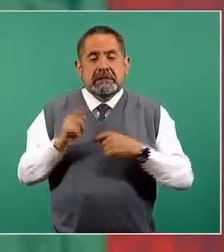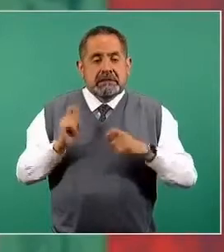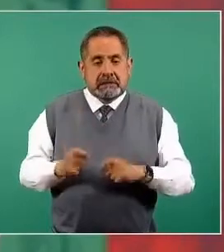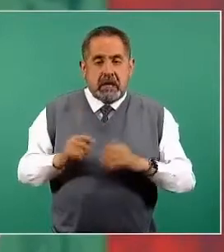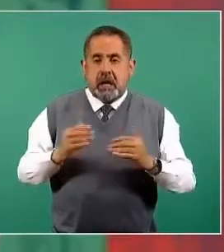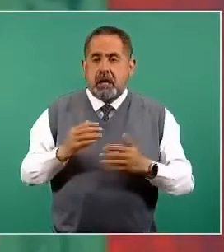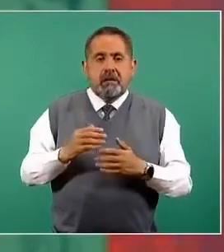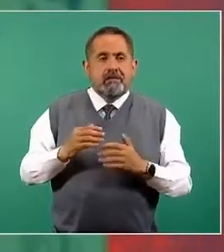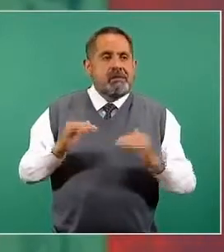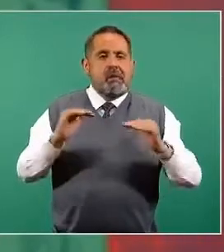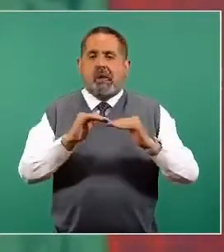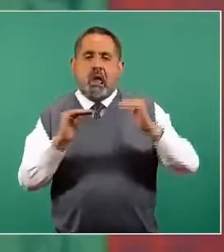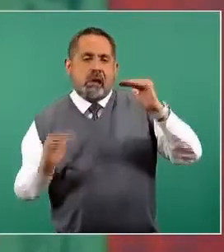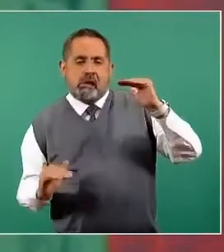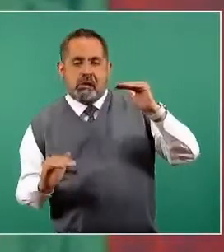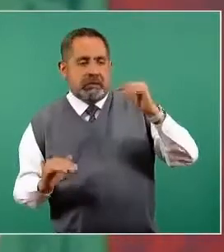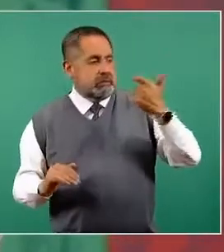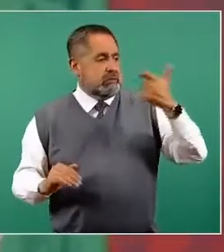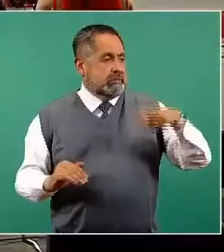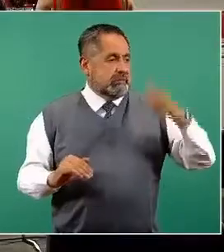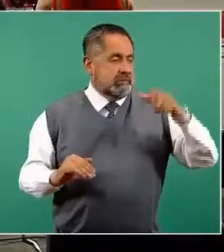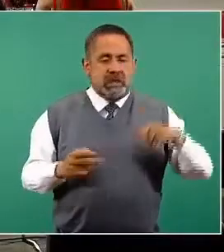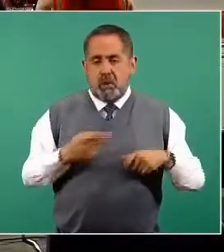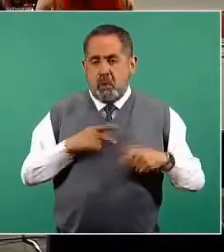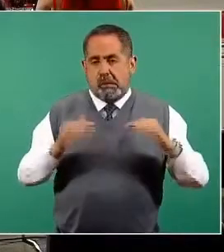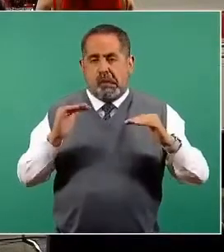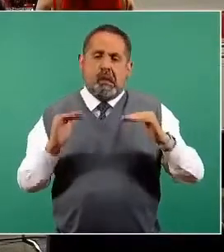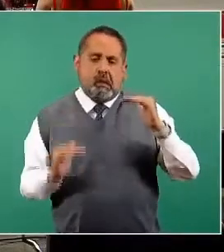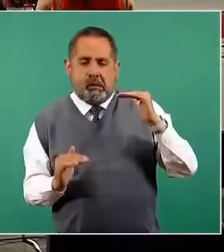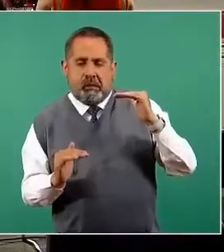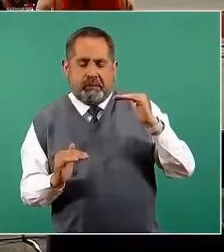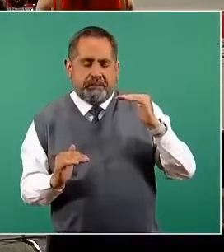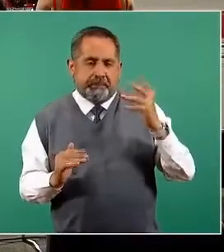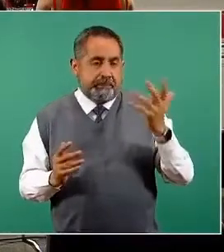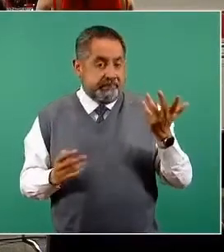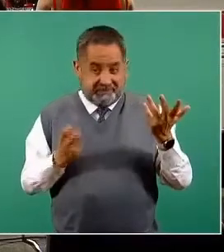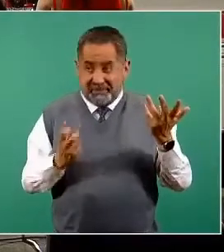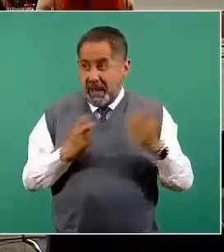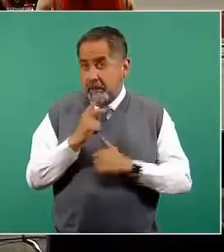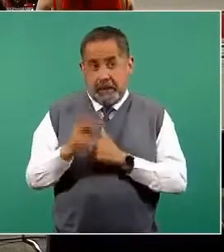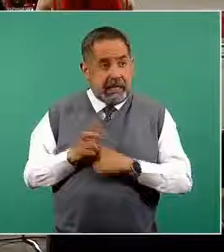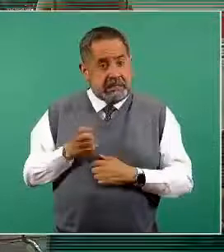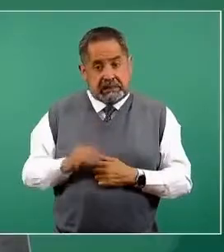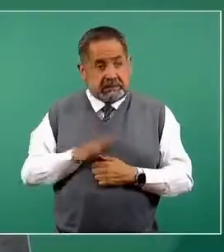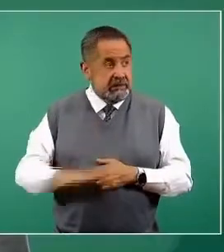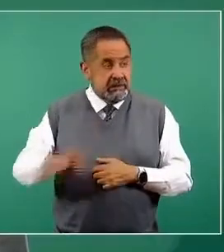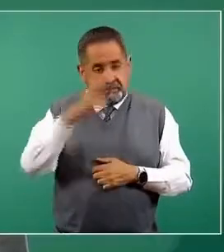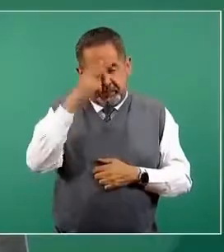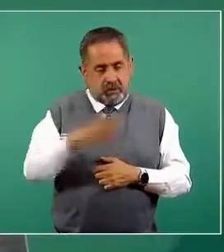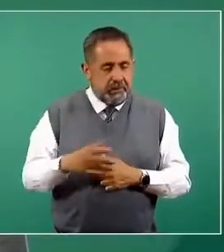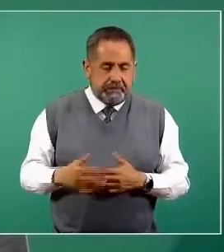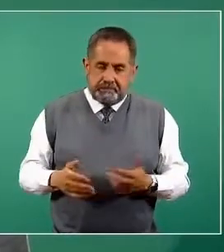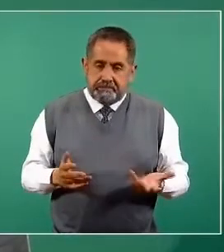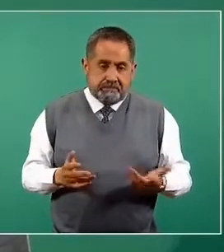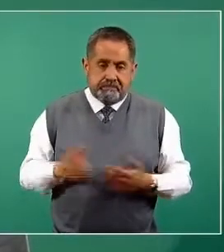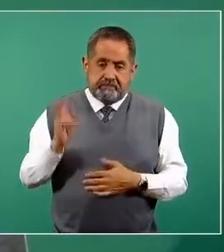enormes desigualdades sociales. Y en un país con enormes desigualdades sociales tenemos la